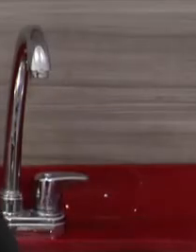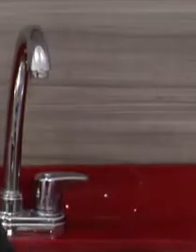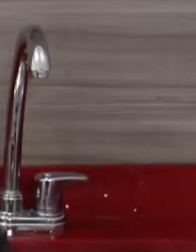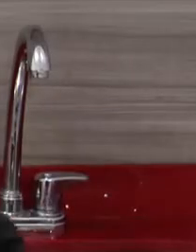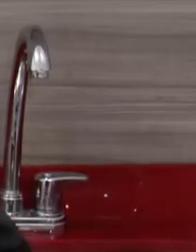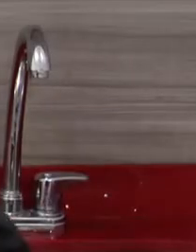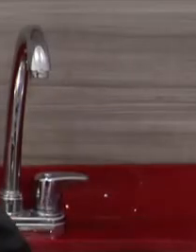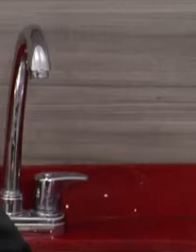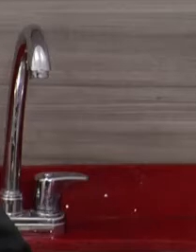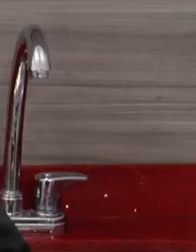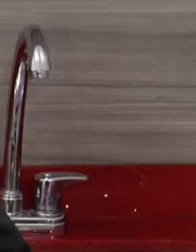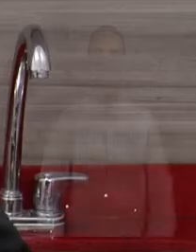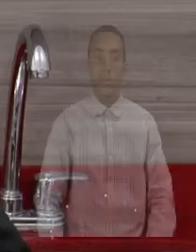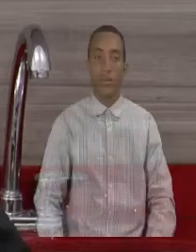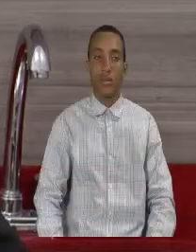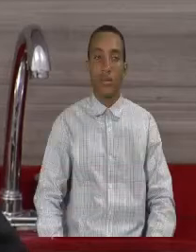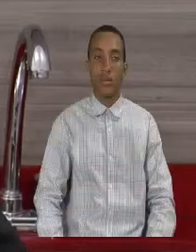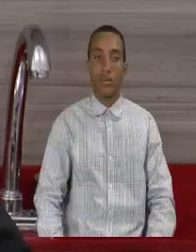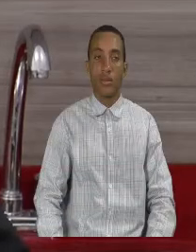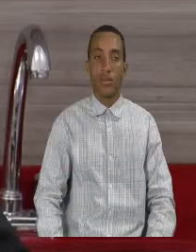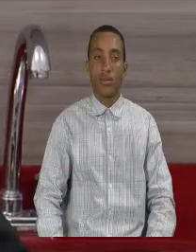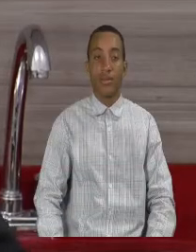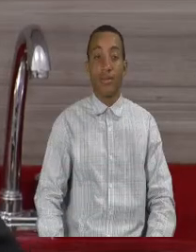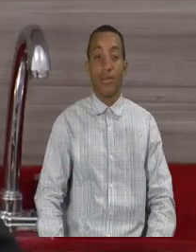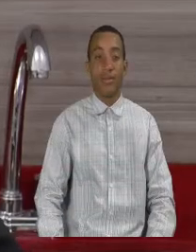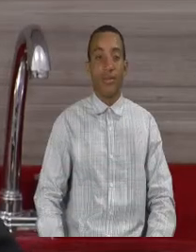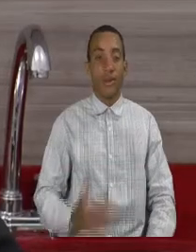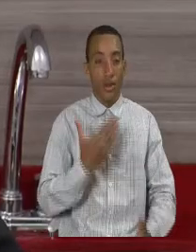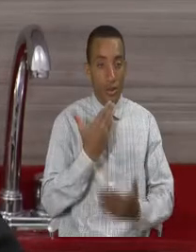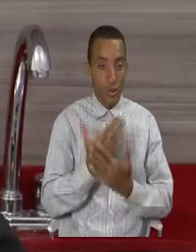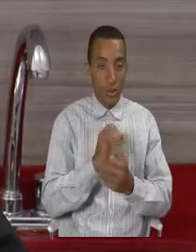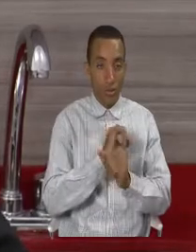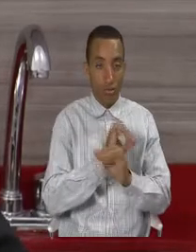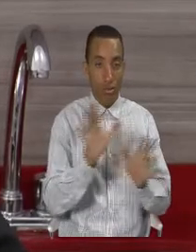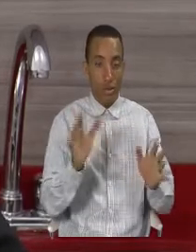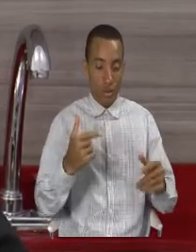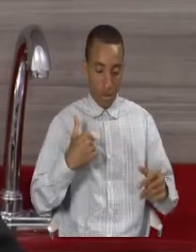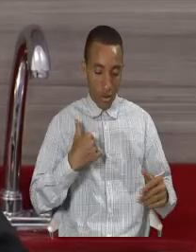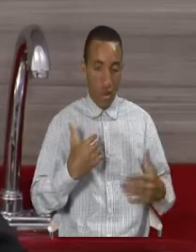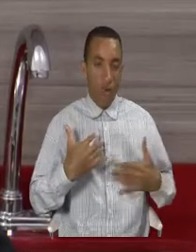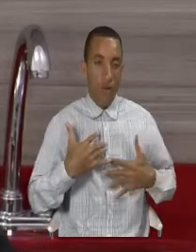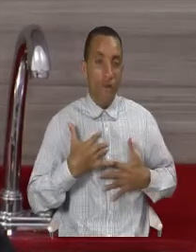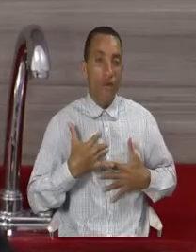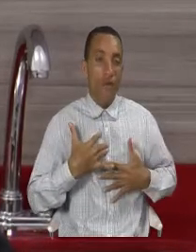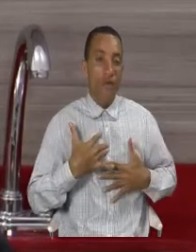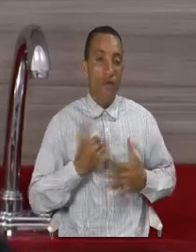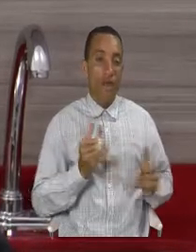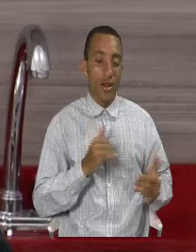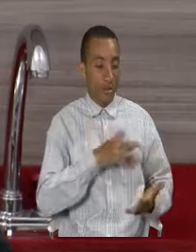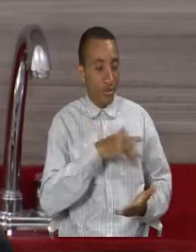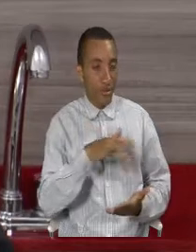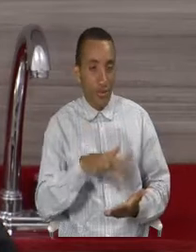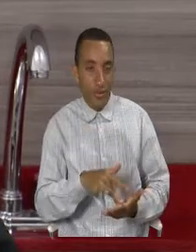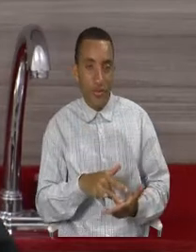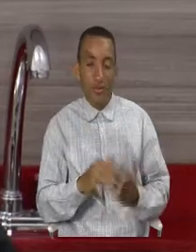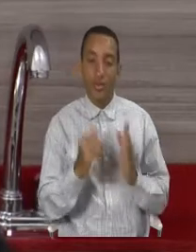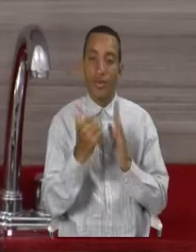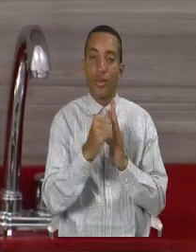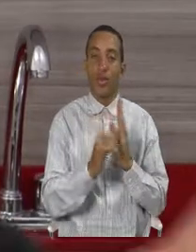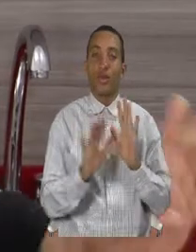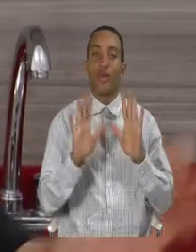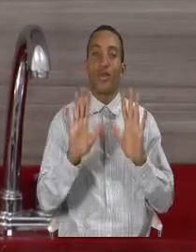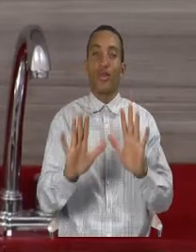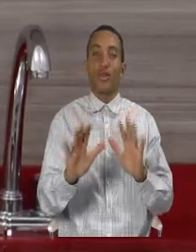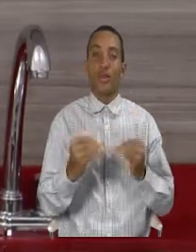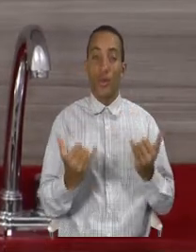Buenos días, gente linda de Barranca. Feliz, como siempre, de estar acá con ustedes, acá en su programa A Pedir de Boca. El día de hoy vamos a